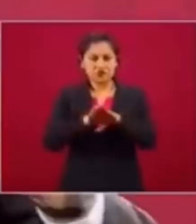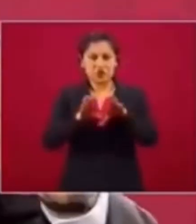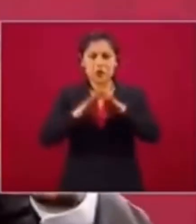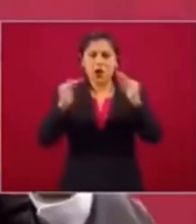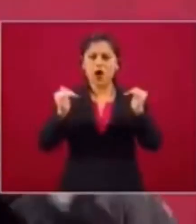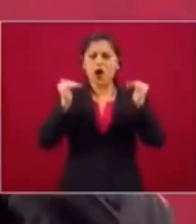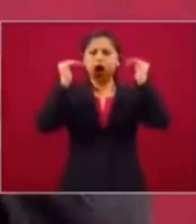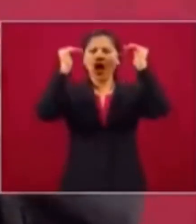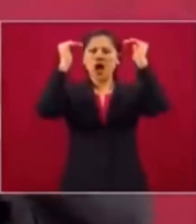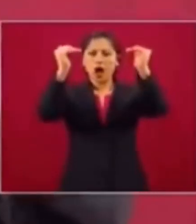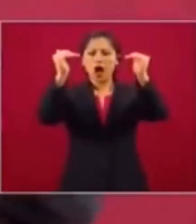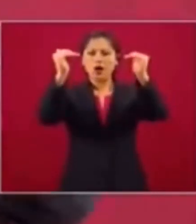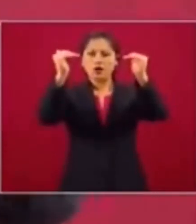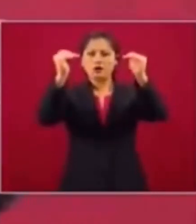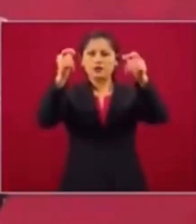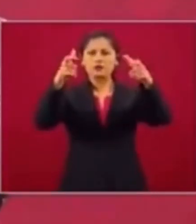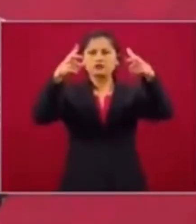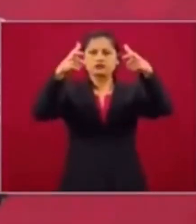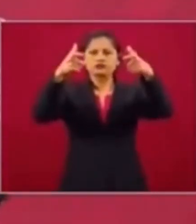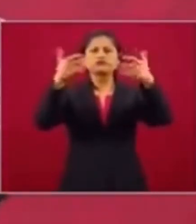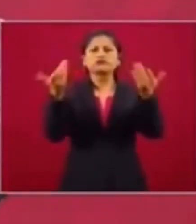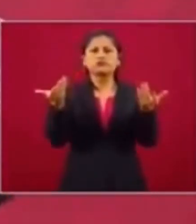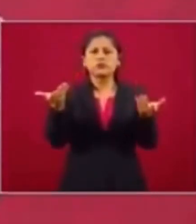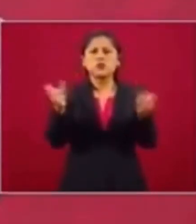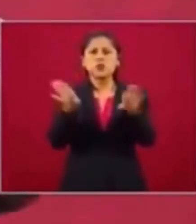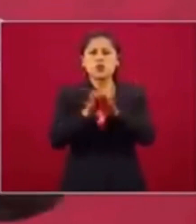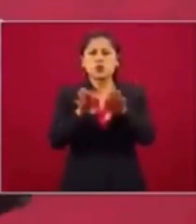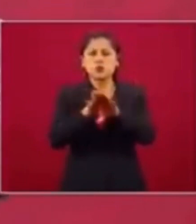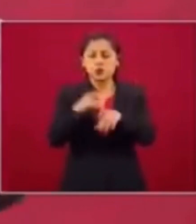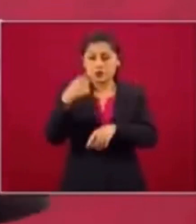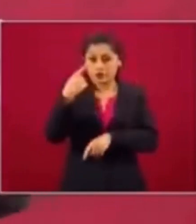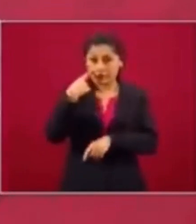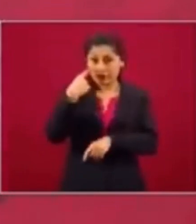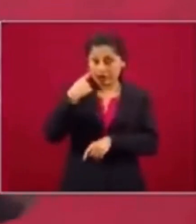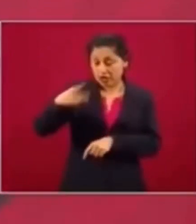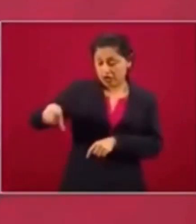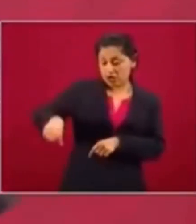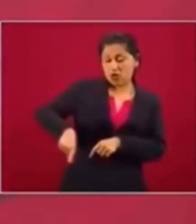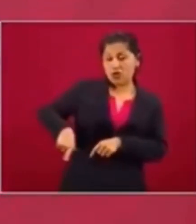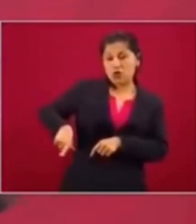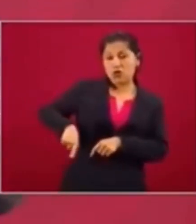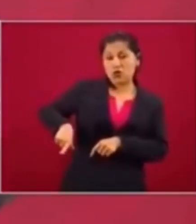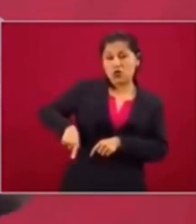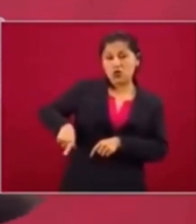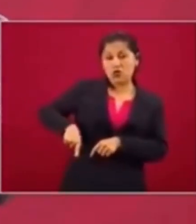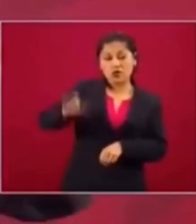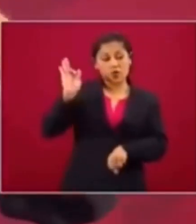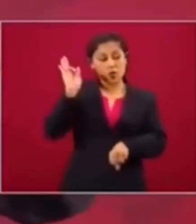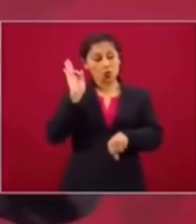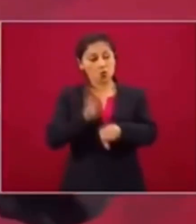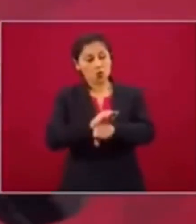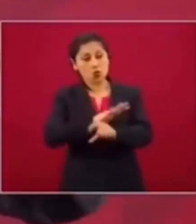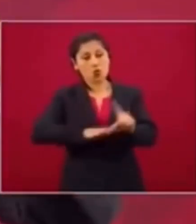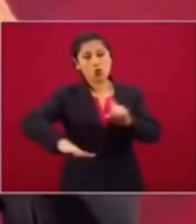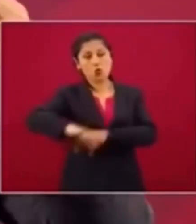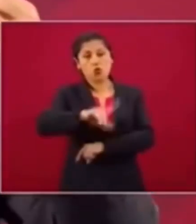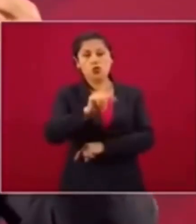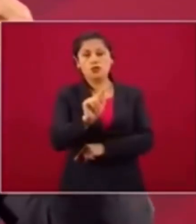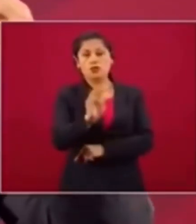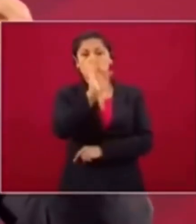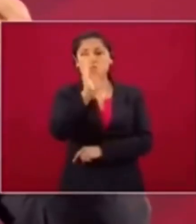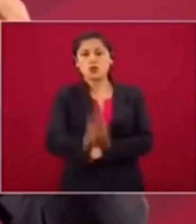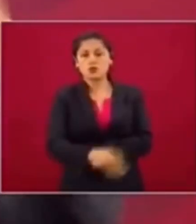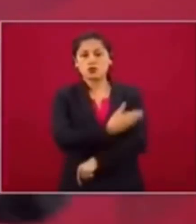el gobierno protege primero al 70 por ciento de las familias 25 millones